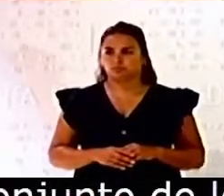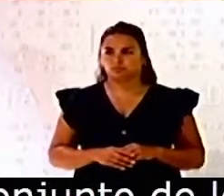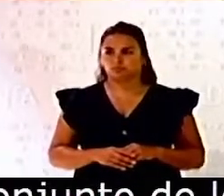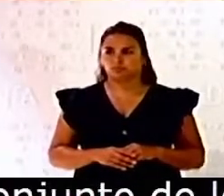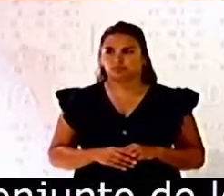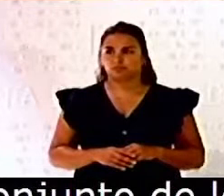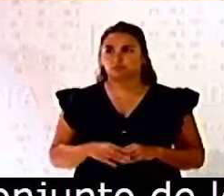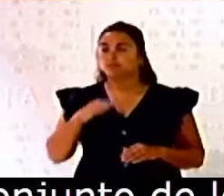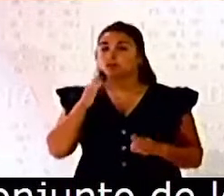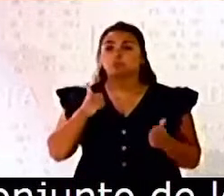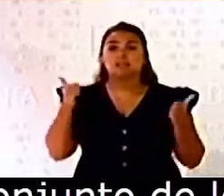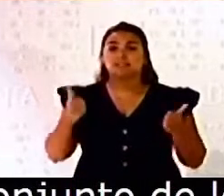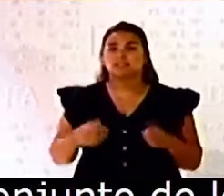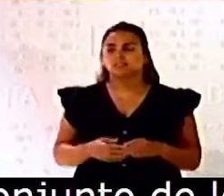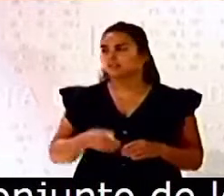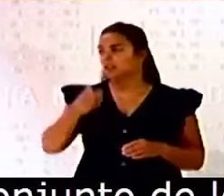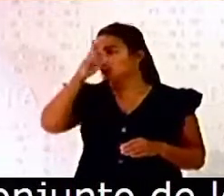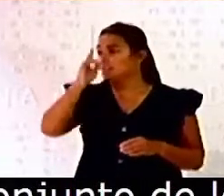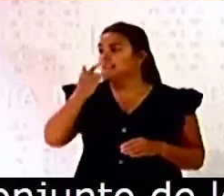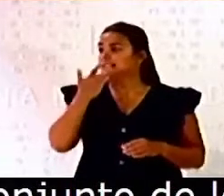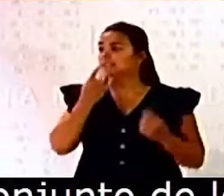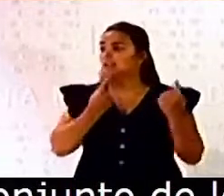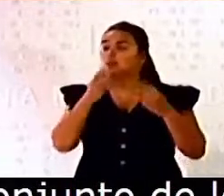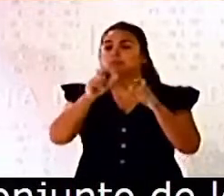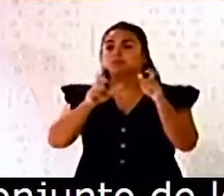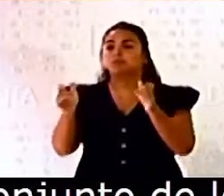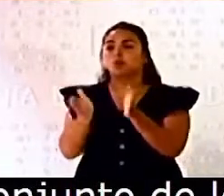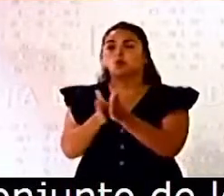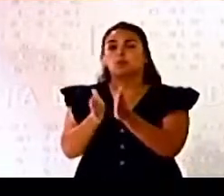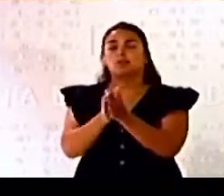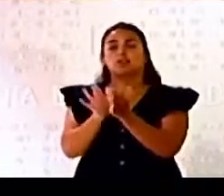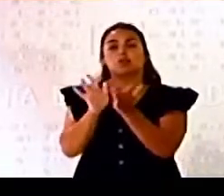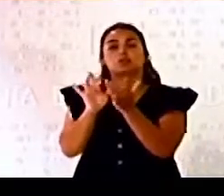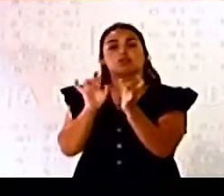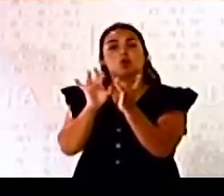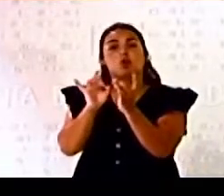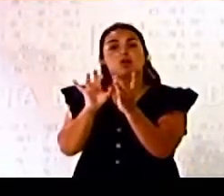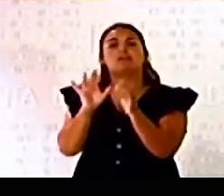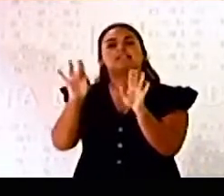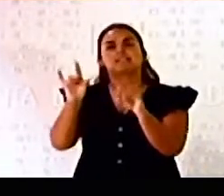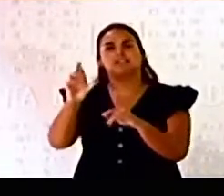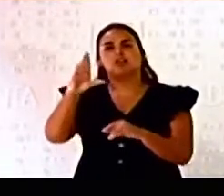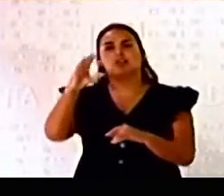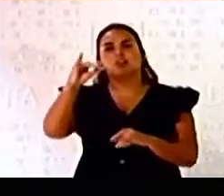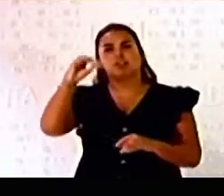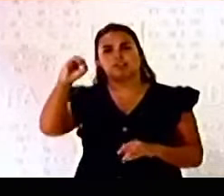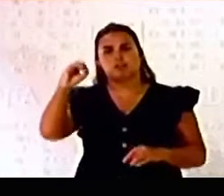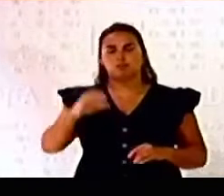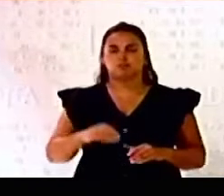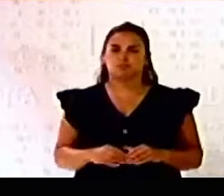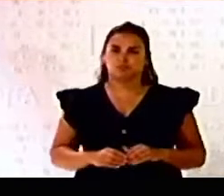¿Más cocinas que tengáis? Pues no sé si alguno de los compañeros que están conectados de manera telemática, sí, Rocío Entonado.